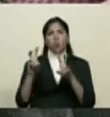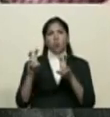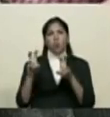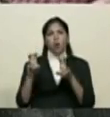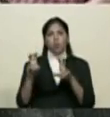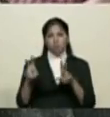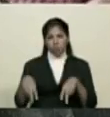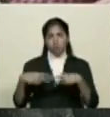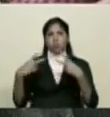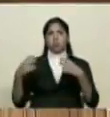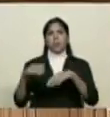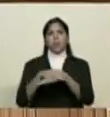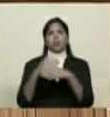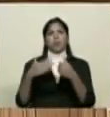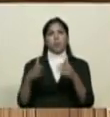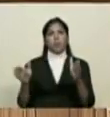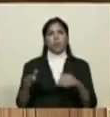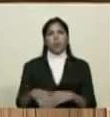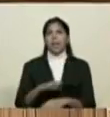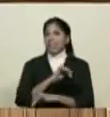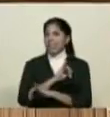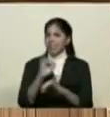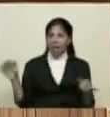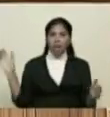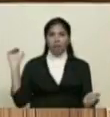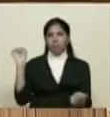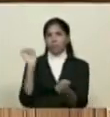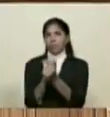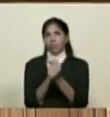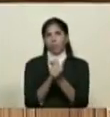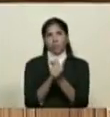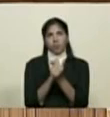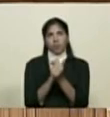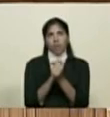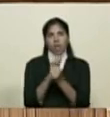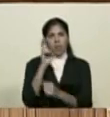Público. Se hicieron las aprehensiones de manera